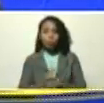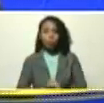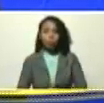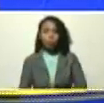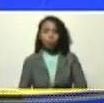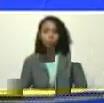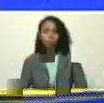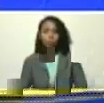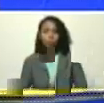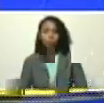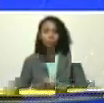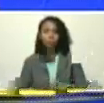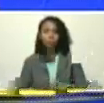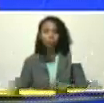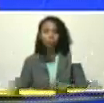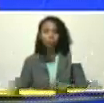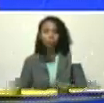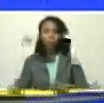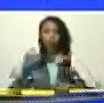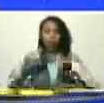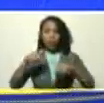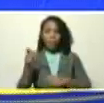y celebró